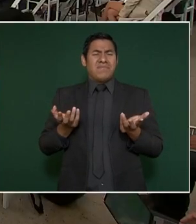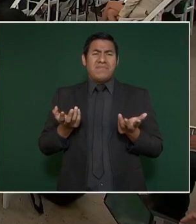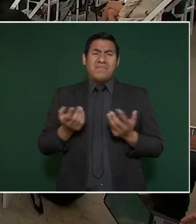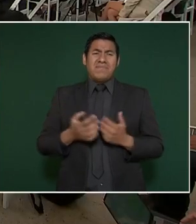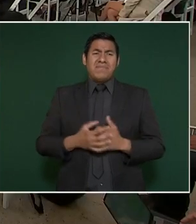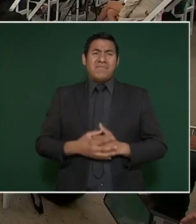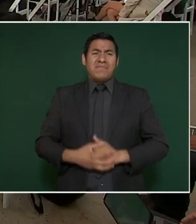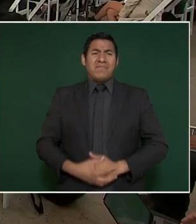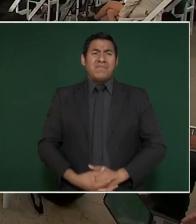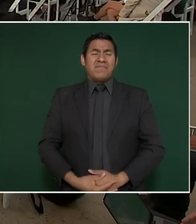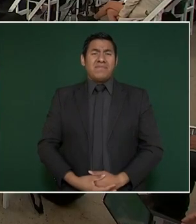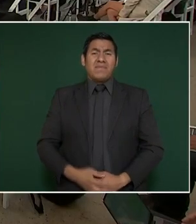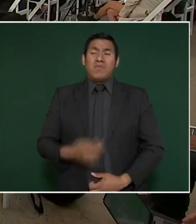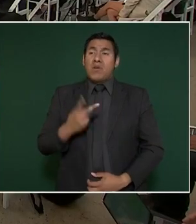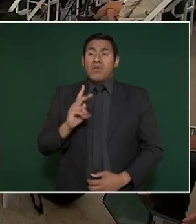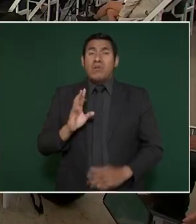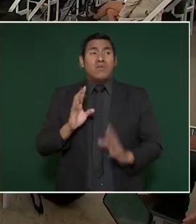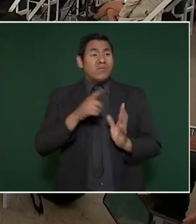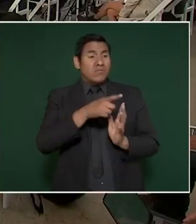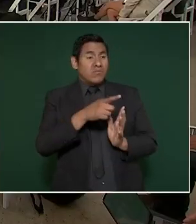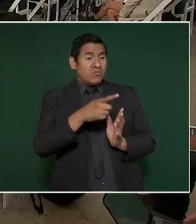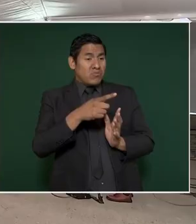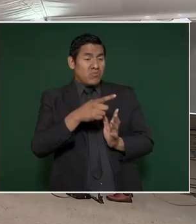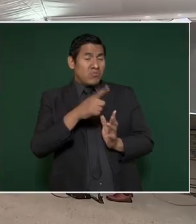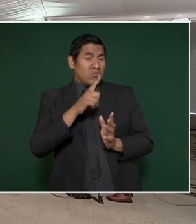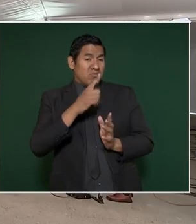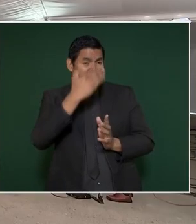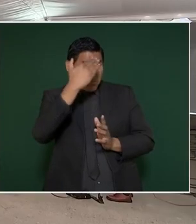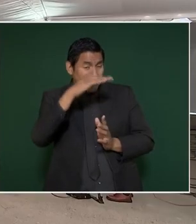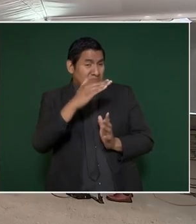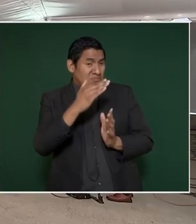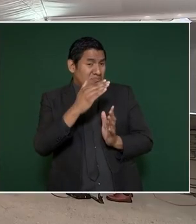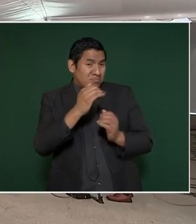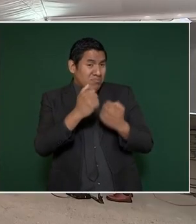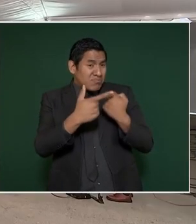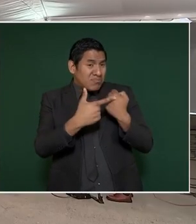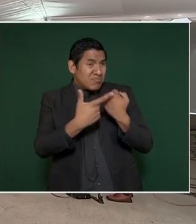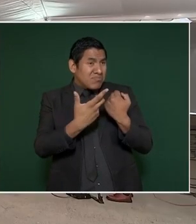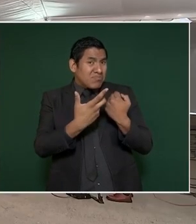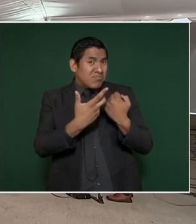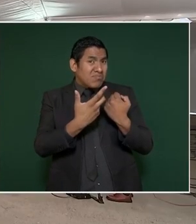atrás pero a ver si sabes algo sea